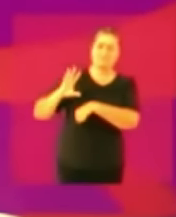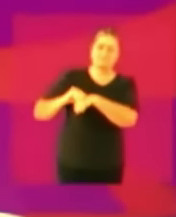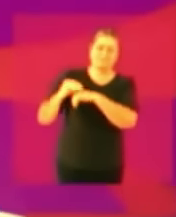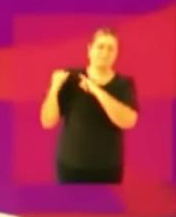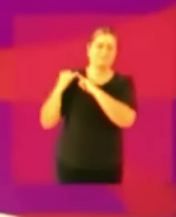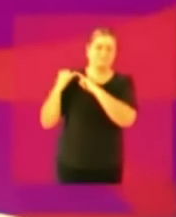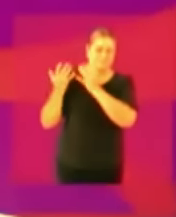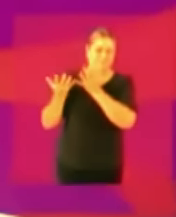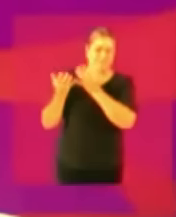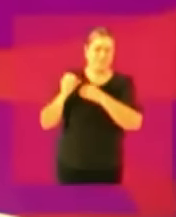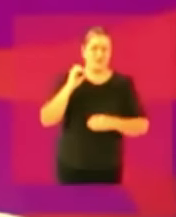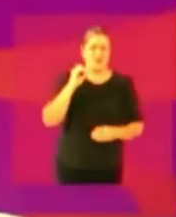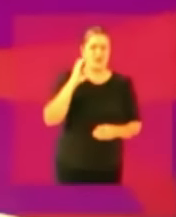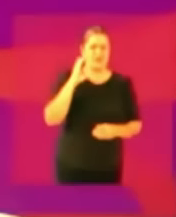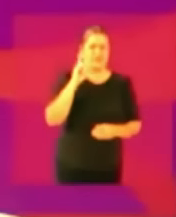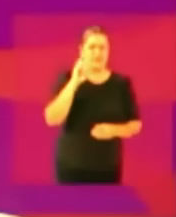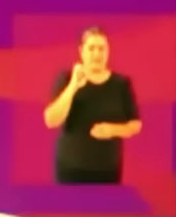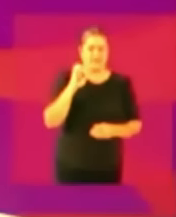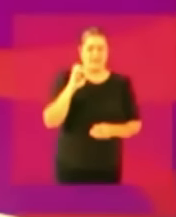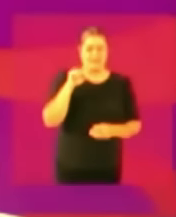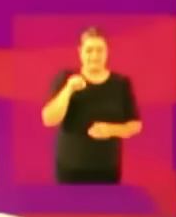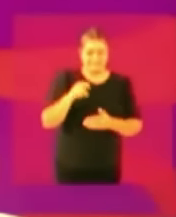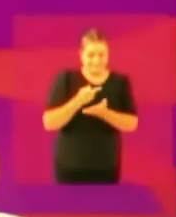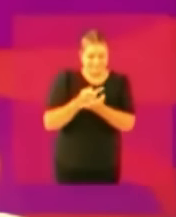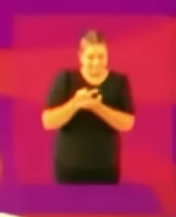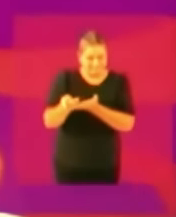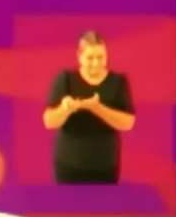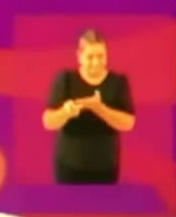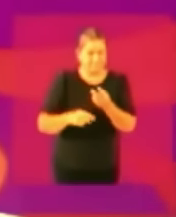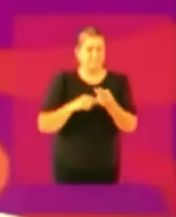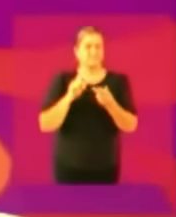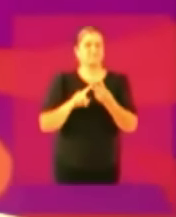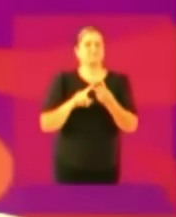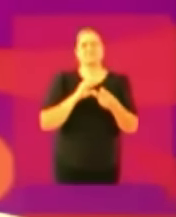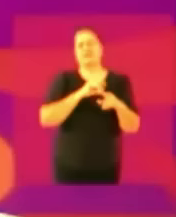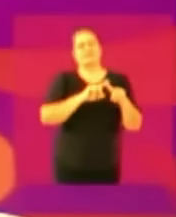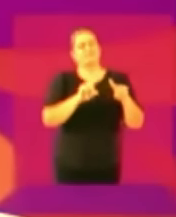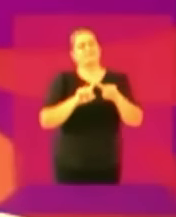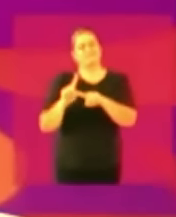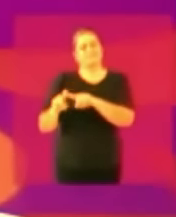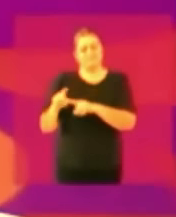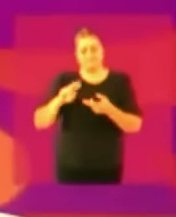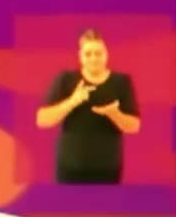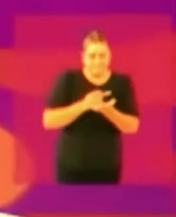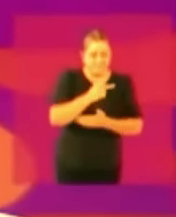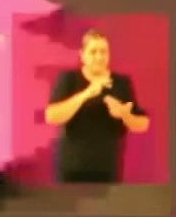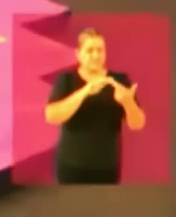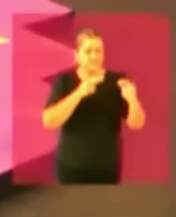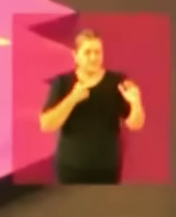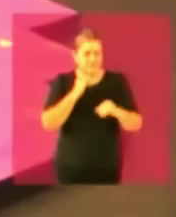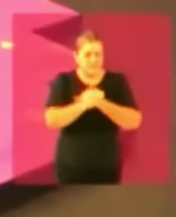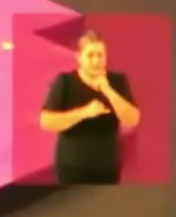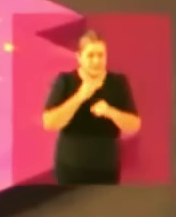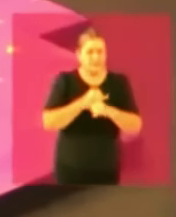de como corcholata a la fecha. Aprendió, por ejemplo, a modular la voz. Así es. Ustedes se dan cuenta, su voz era inconsistente antes,